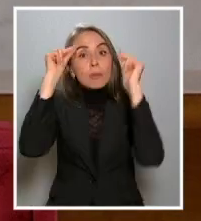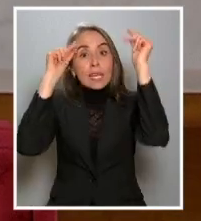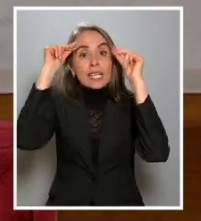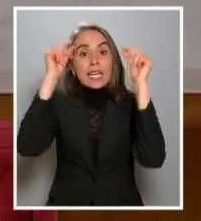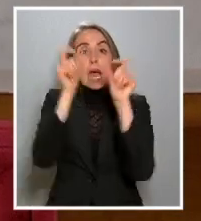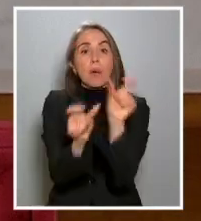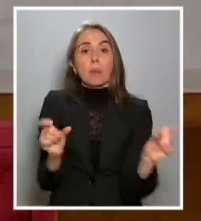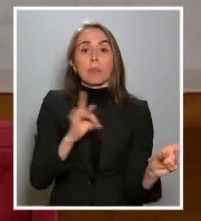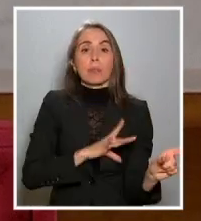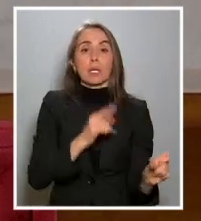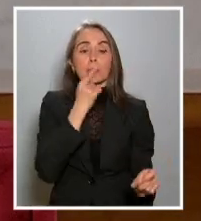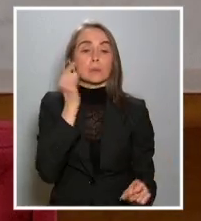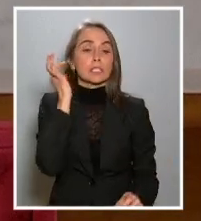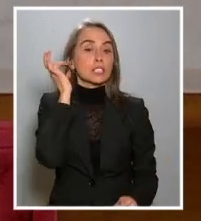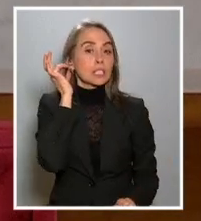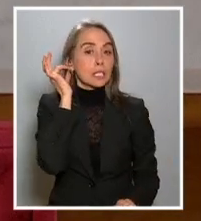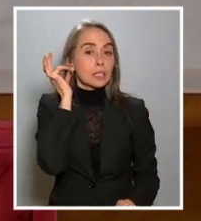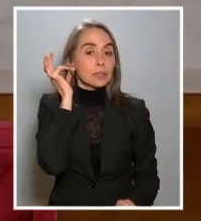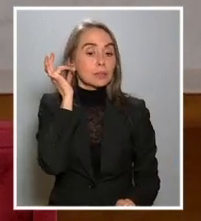de chilenas y chilenos.